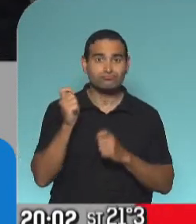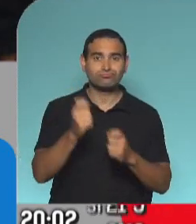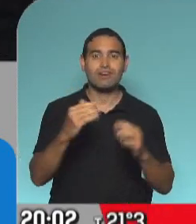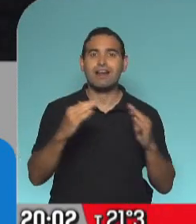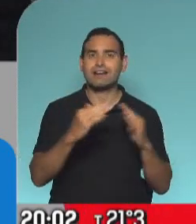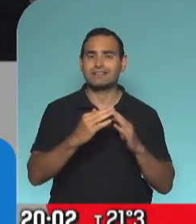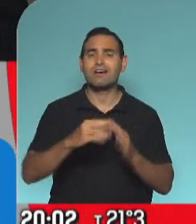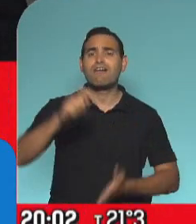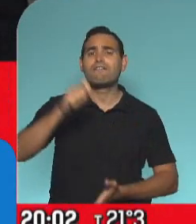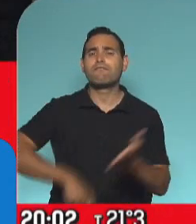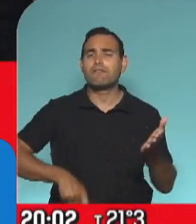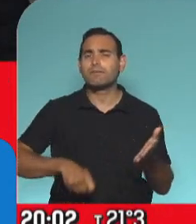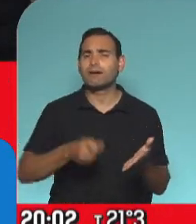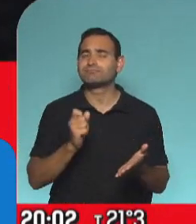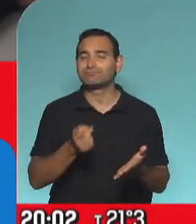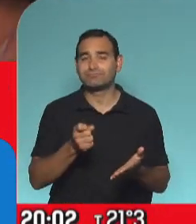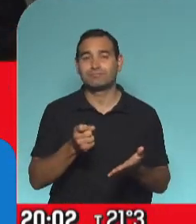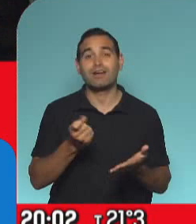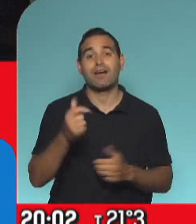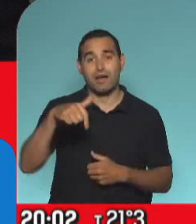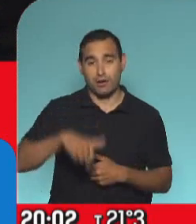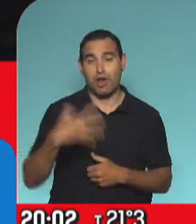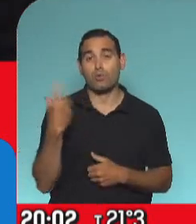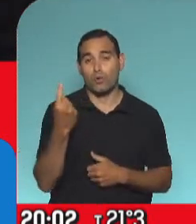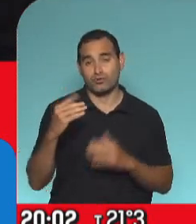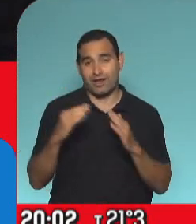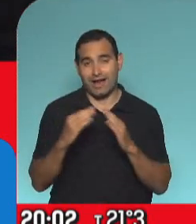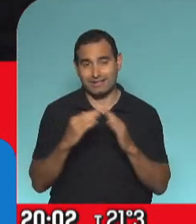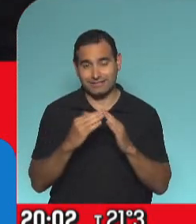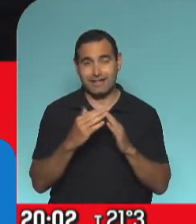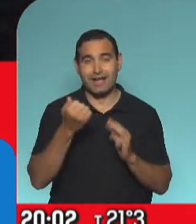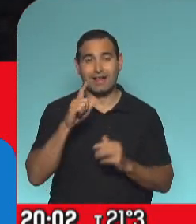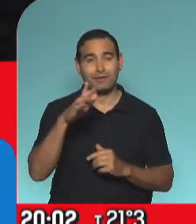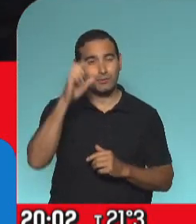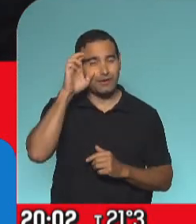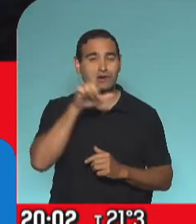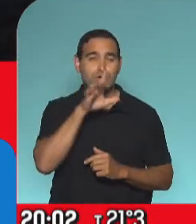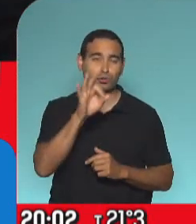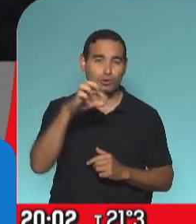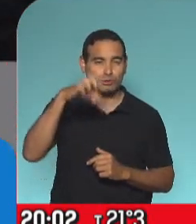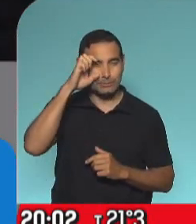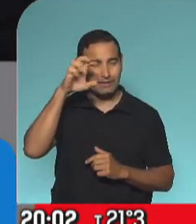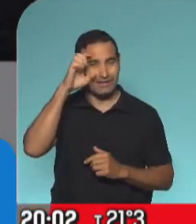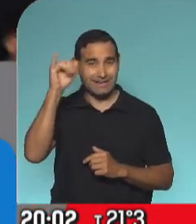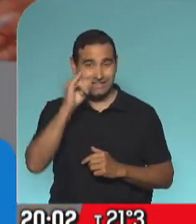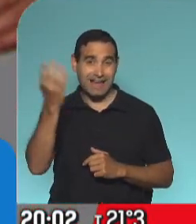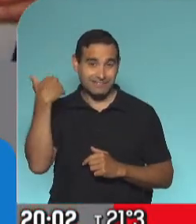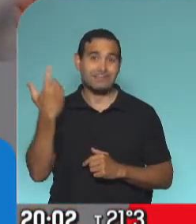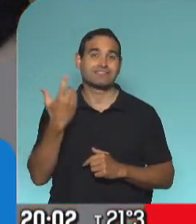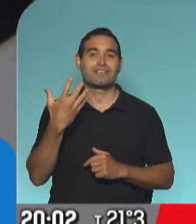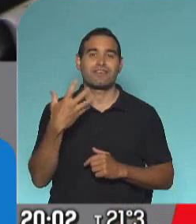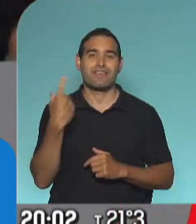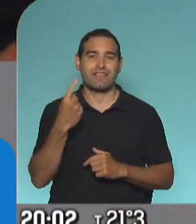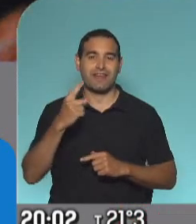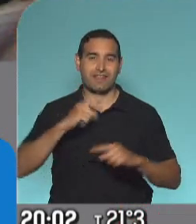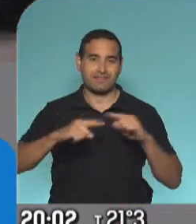firmó aquel contrato es el actual dueño de casa, Alberto Pérez, que era dirigente de Argentinos, que con los